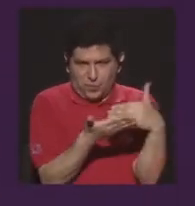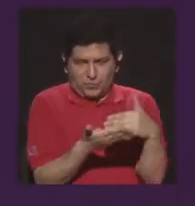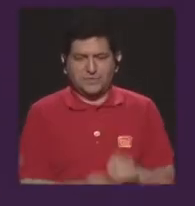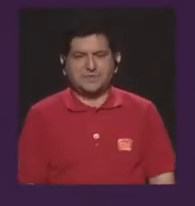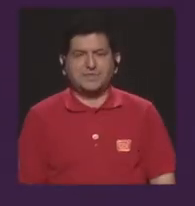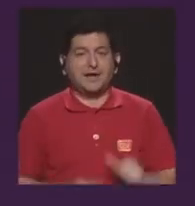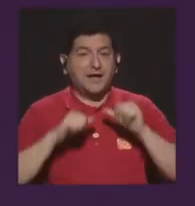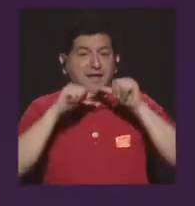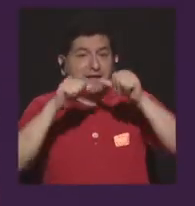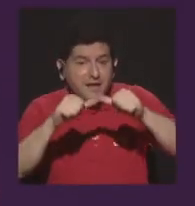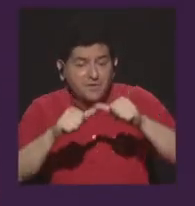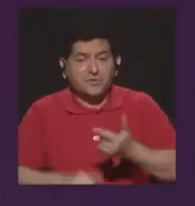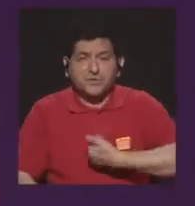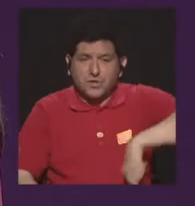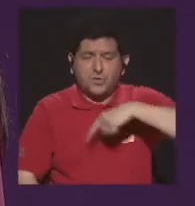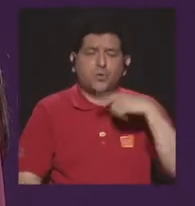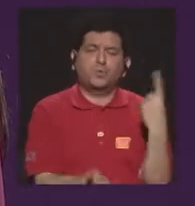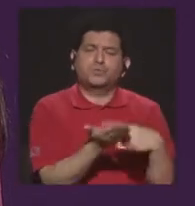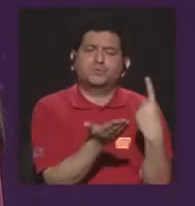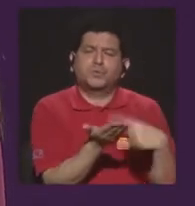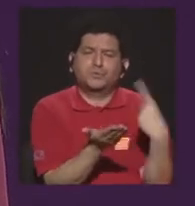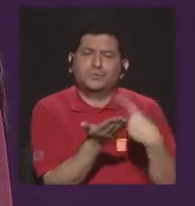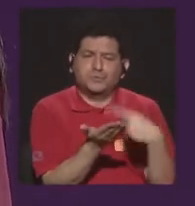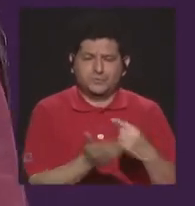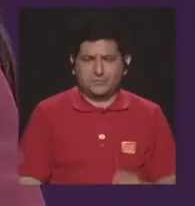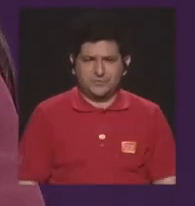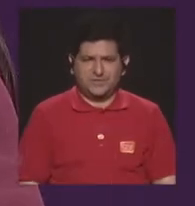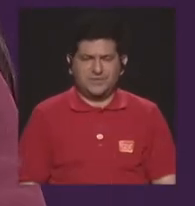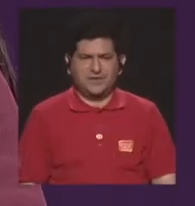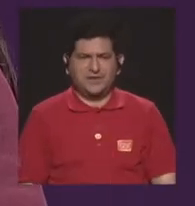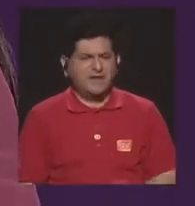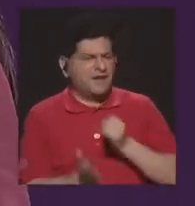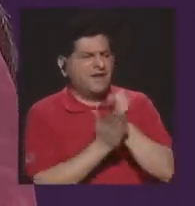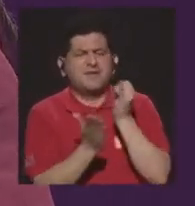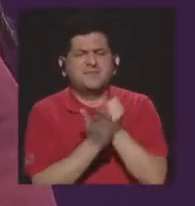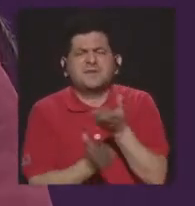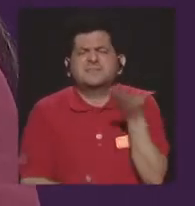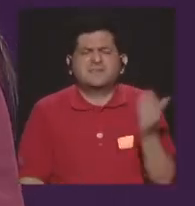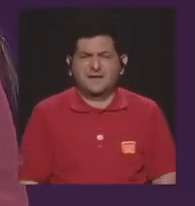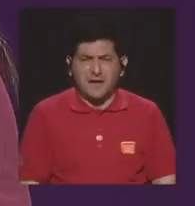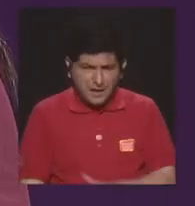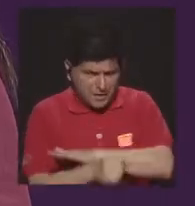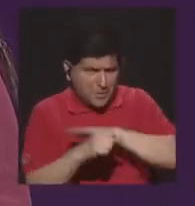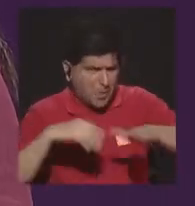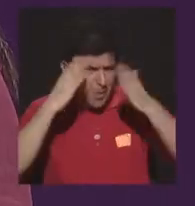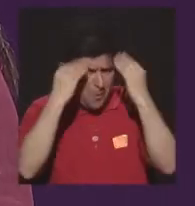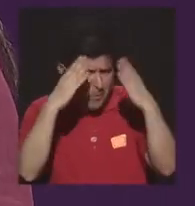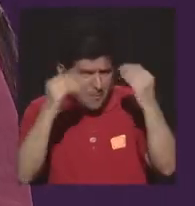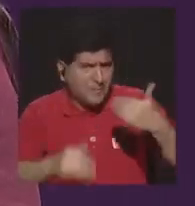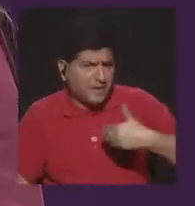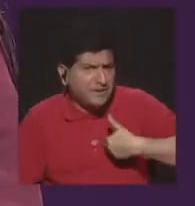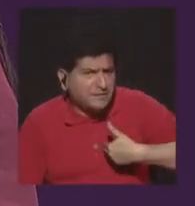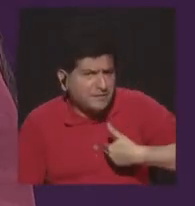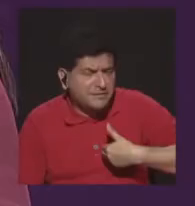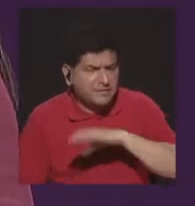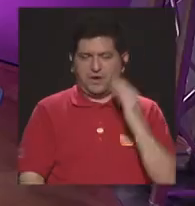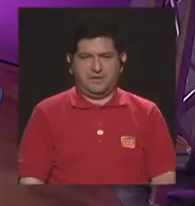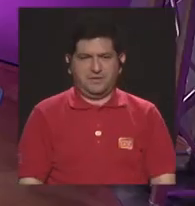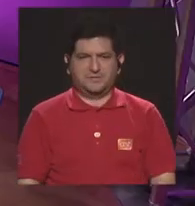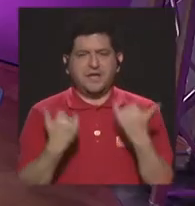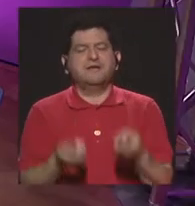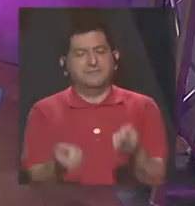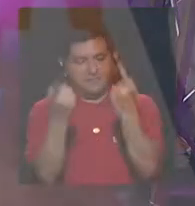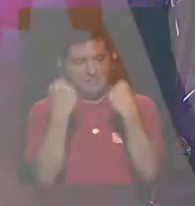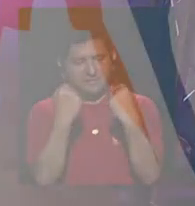y el próximo vamos a discutir un poco, bueno, ¿qué se está investigando? ¿Hay suficiente información? ¿Y qué se puede hacer?